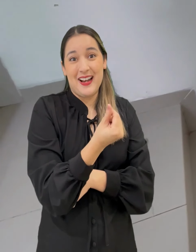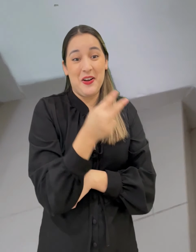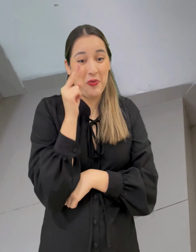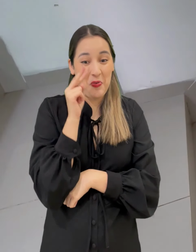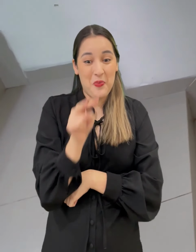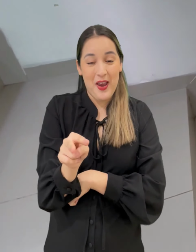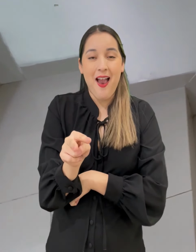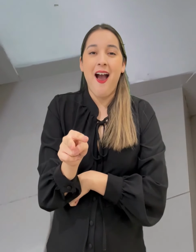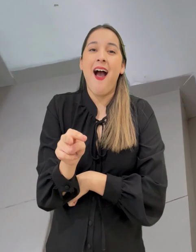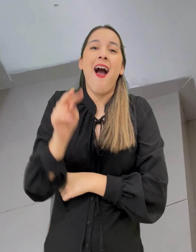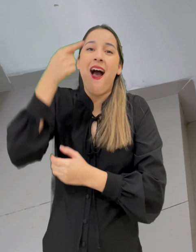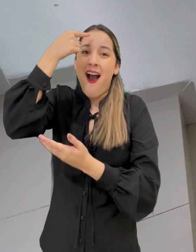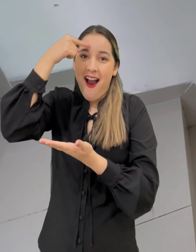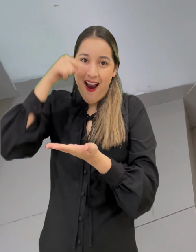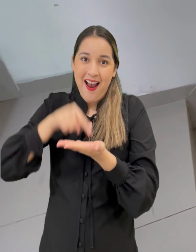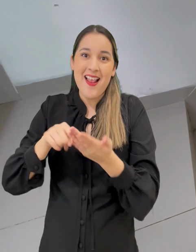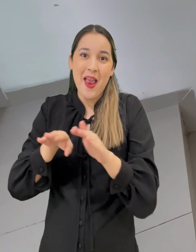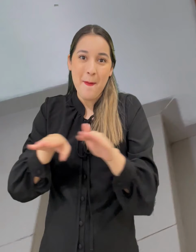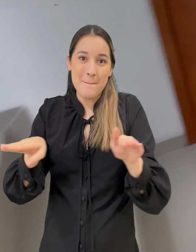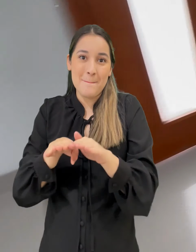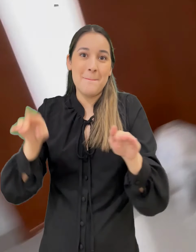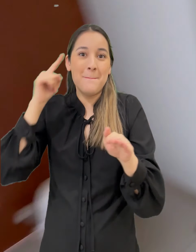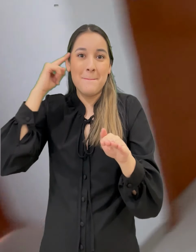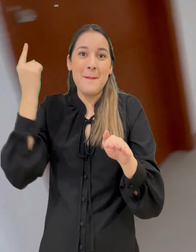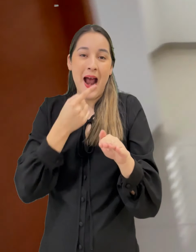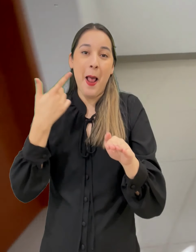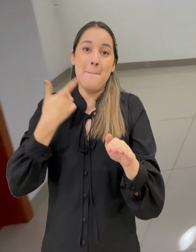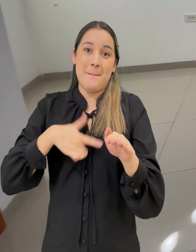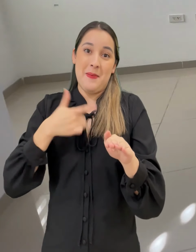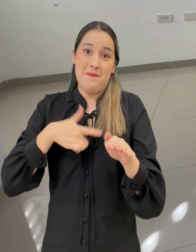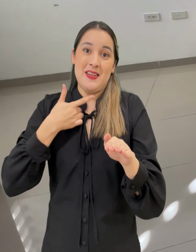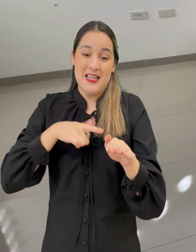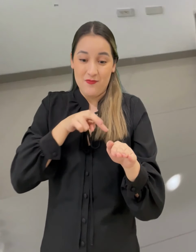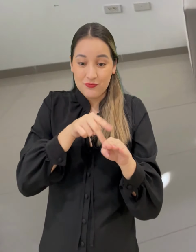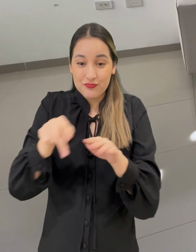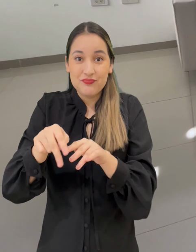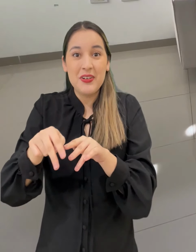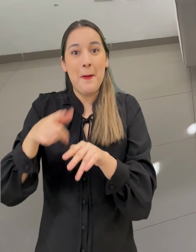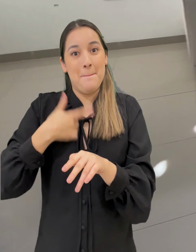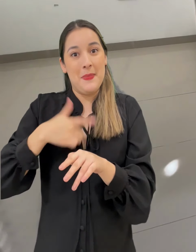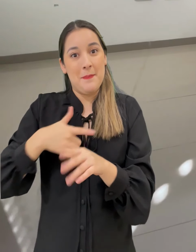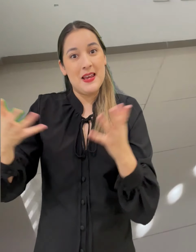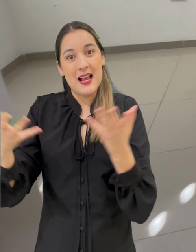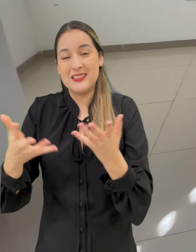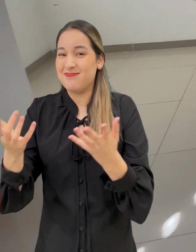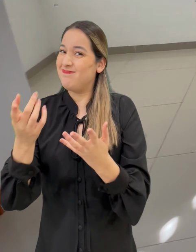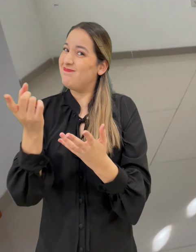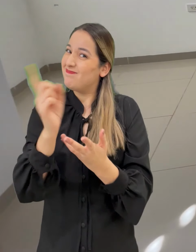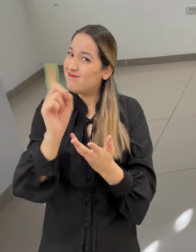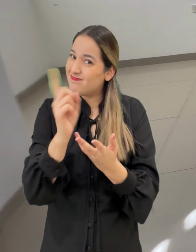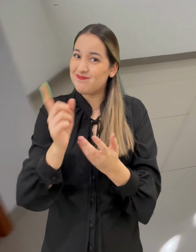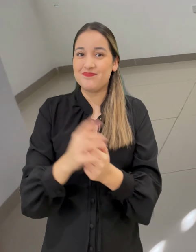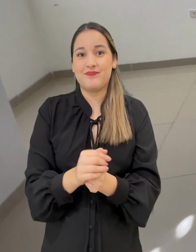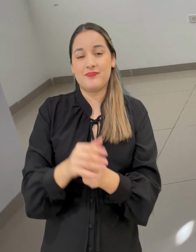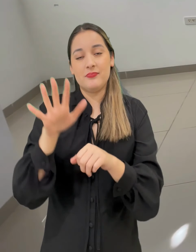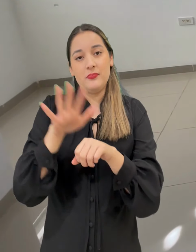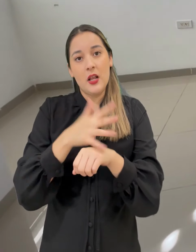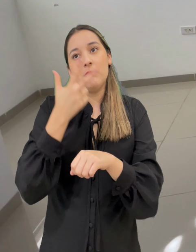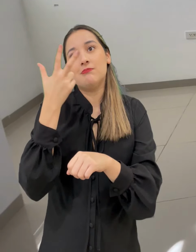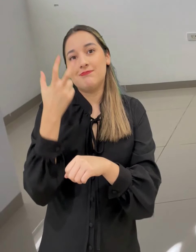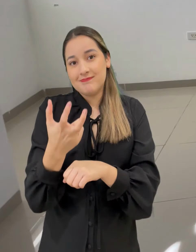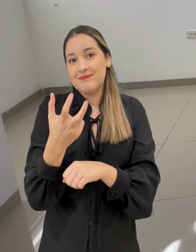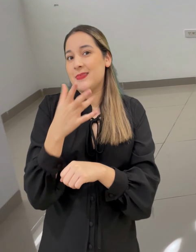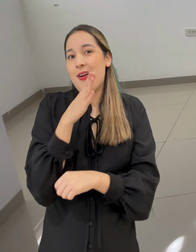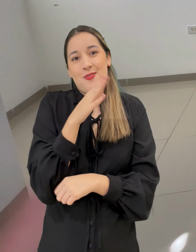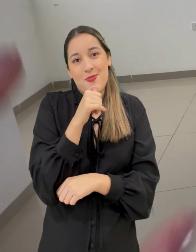pañal que le poníamos en mexico y se hace vivir entonces pues bueno ya que esté totalmente lista para ser pipí